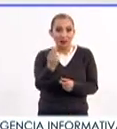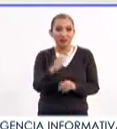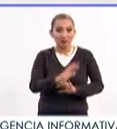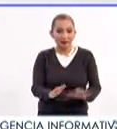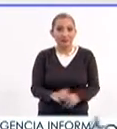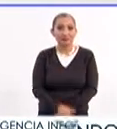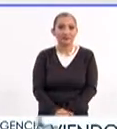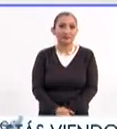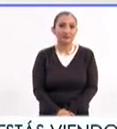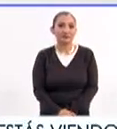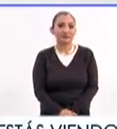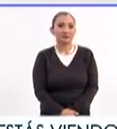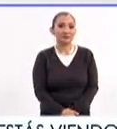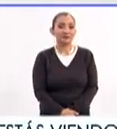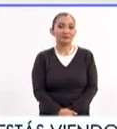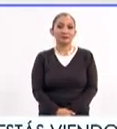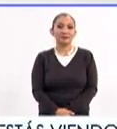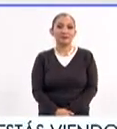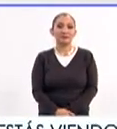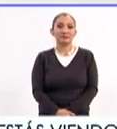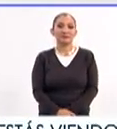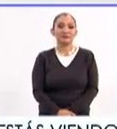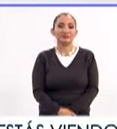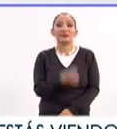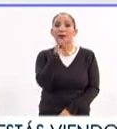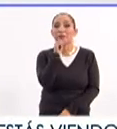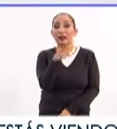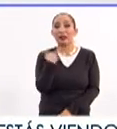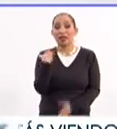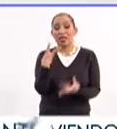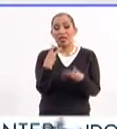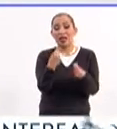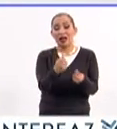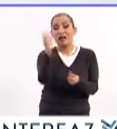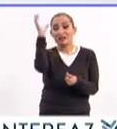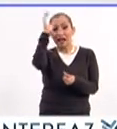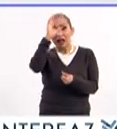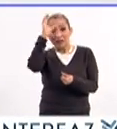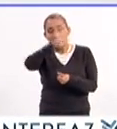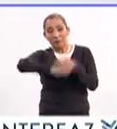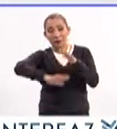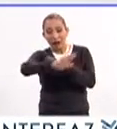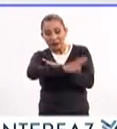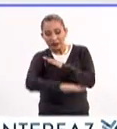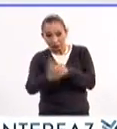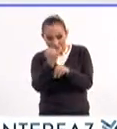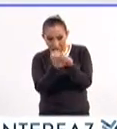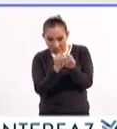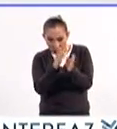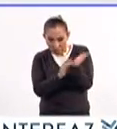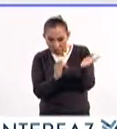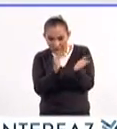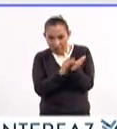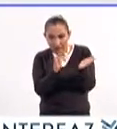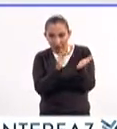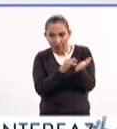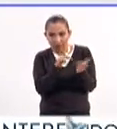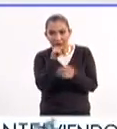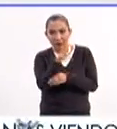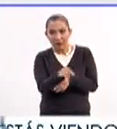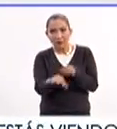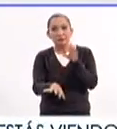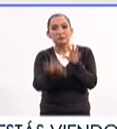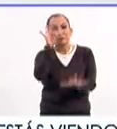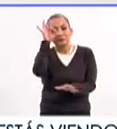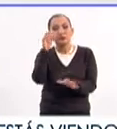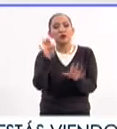que se produzca. Claro, y bueno, además también la inversión en ciencia básica, que nos va a permitir llegar a